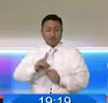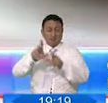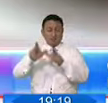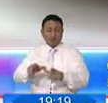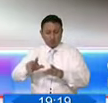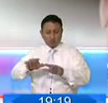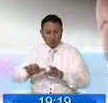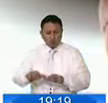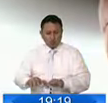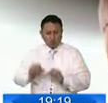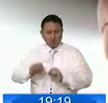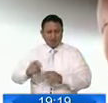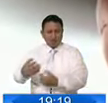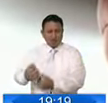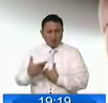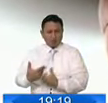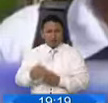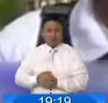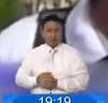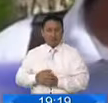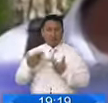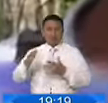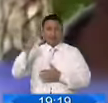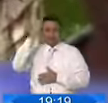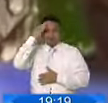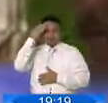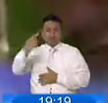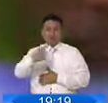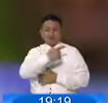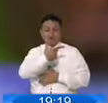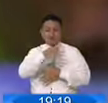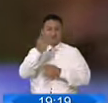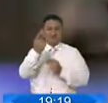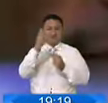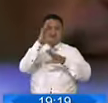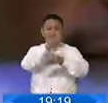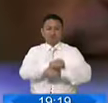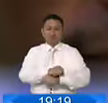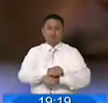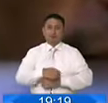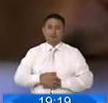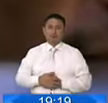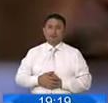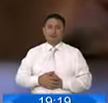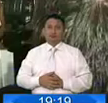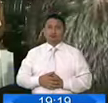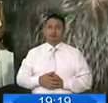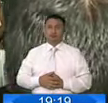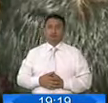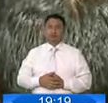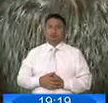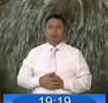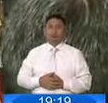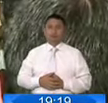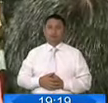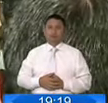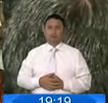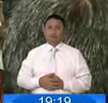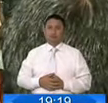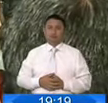fiscalía para recopilar información que permiten la captura de disidentes realización de marcos ruiz informó